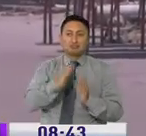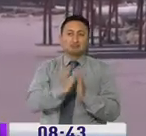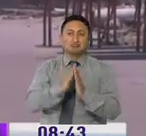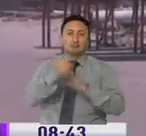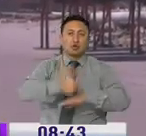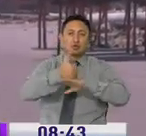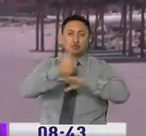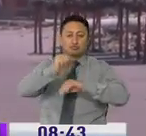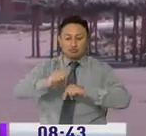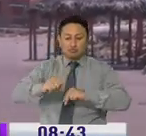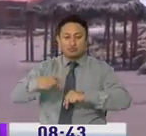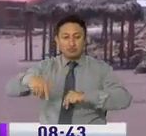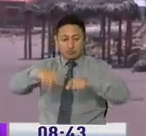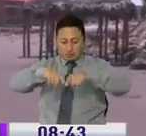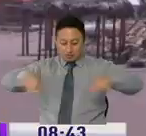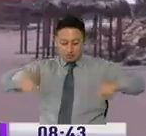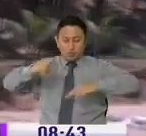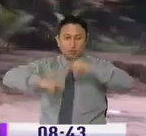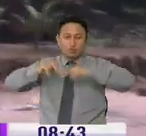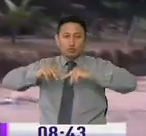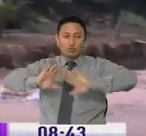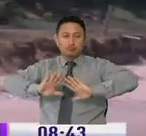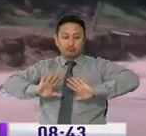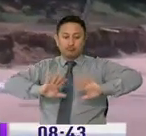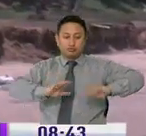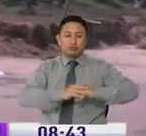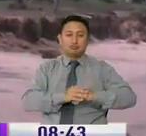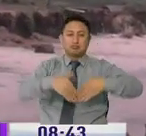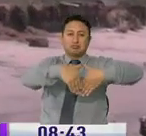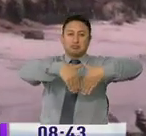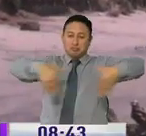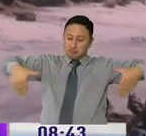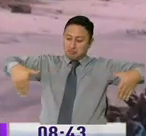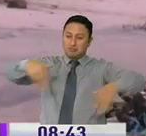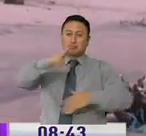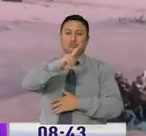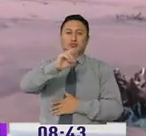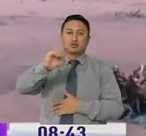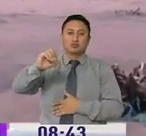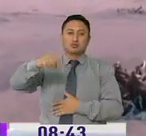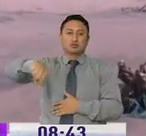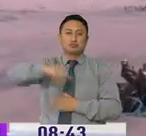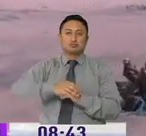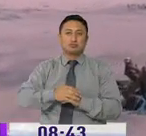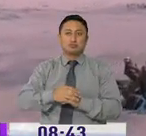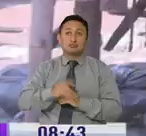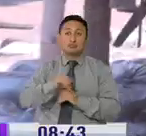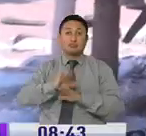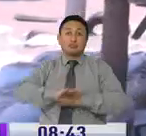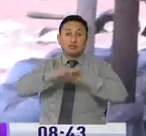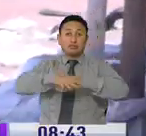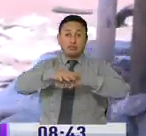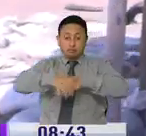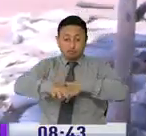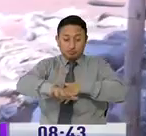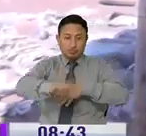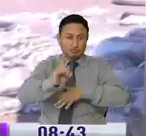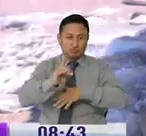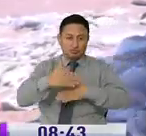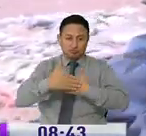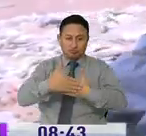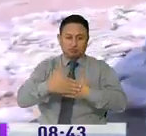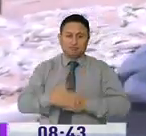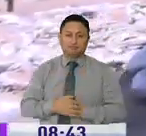construya un muro de contención en este tramo de aproximadamente 200 metros para evitar que el mar siga socavando el